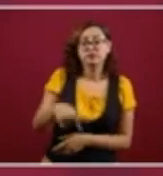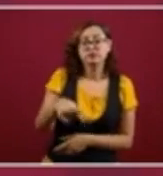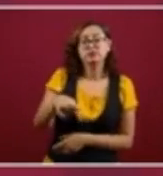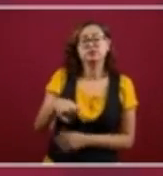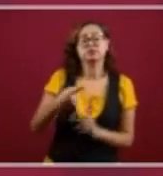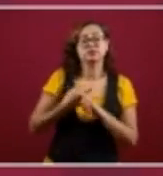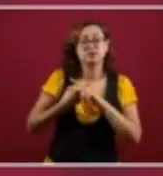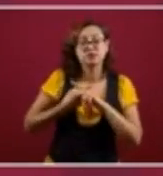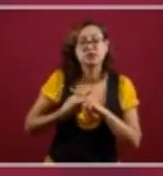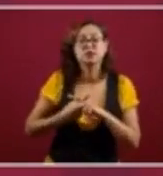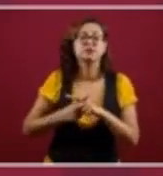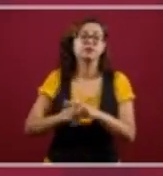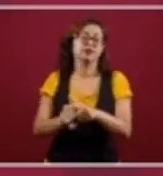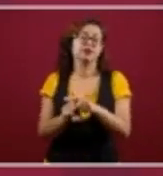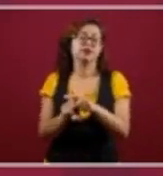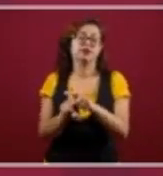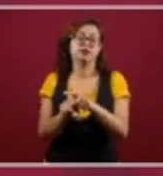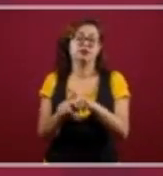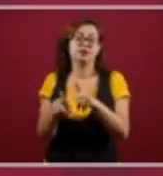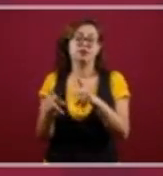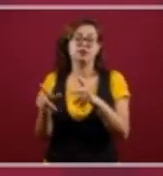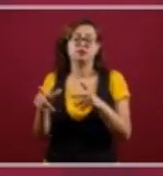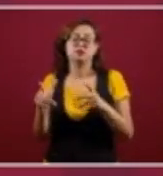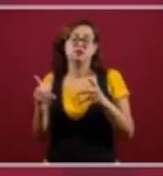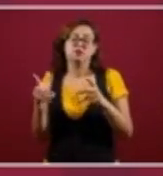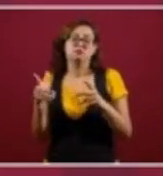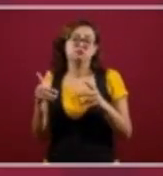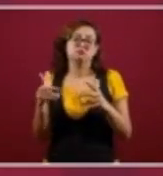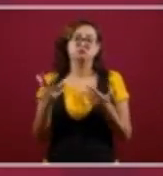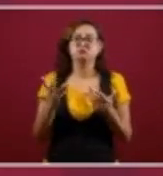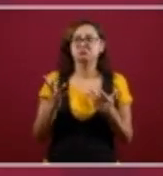entró a la aristocracia,